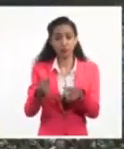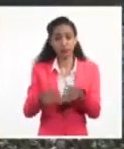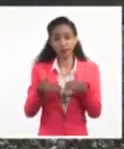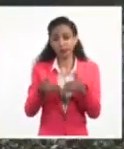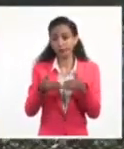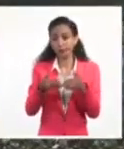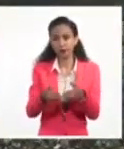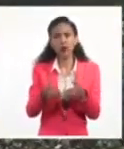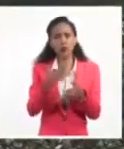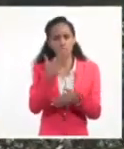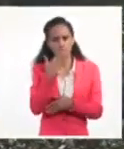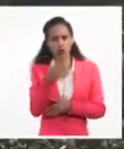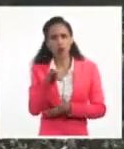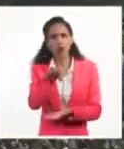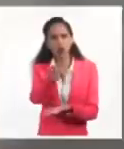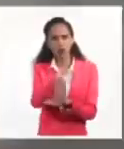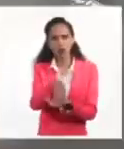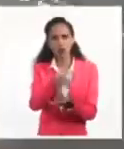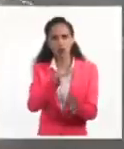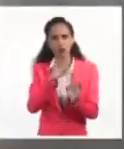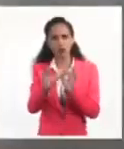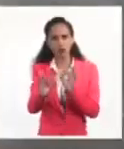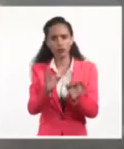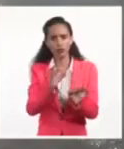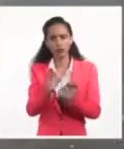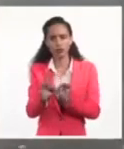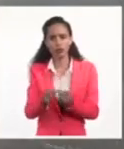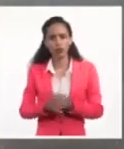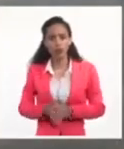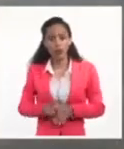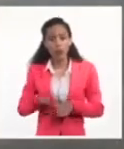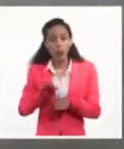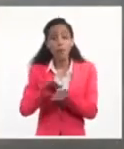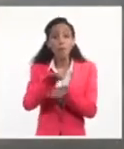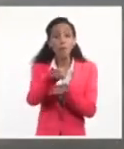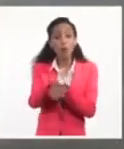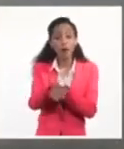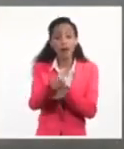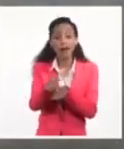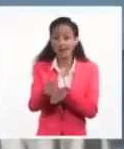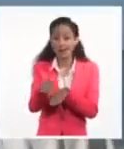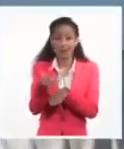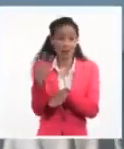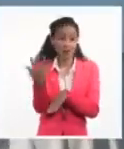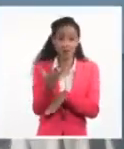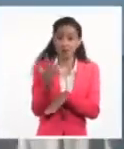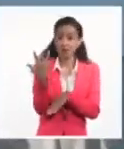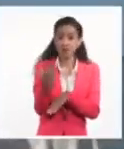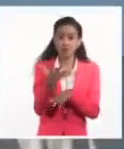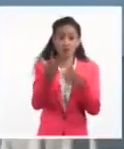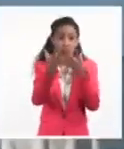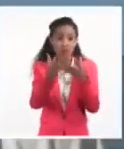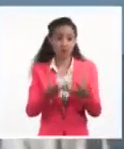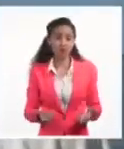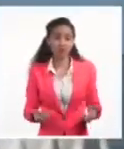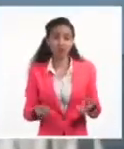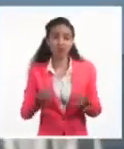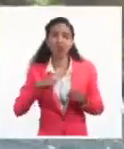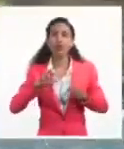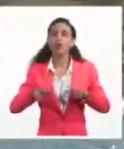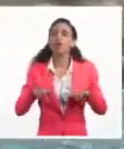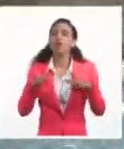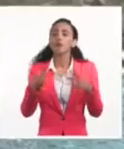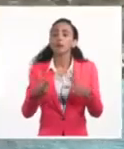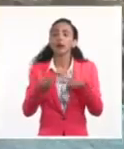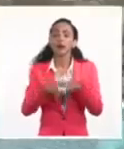buenos lugares, protegidas. El muelle vino del ciclón este aquí y acabó con él y ahora hay que volver a